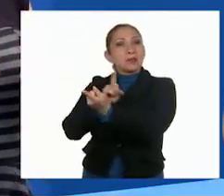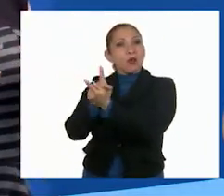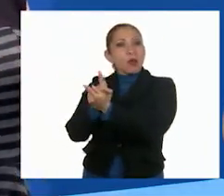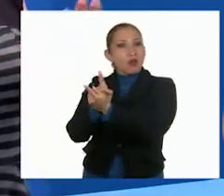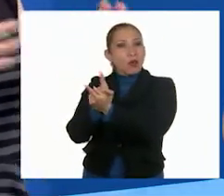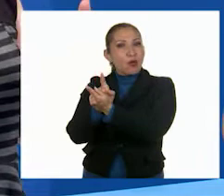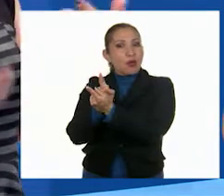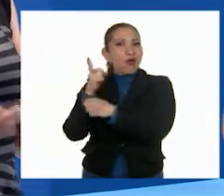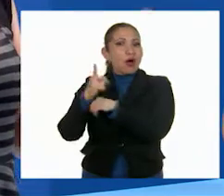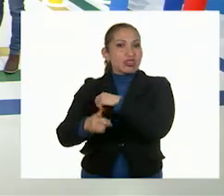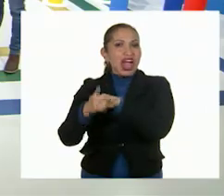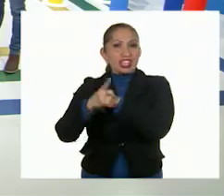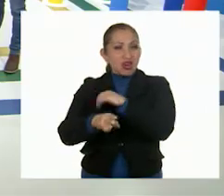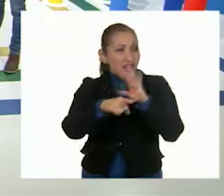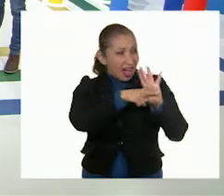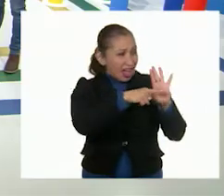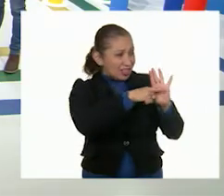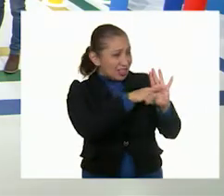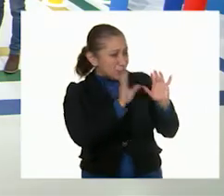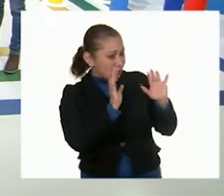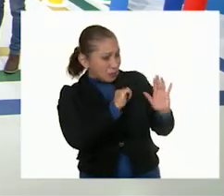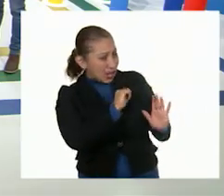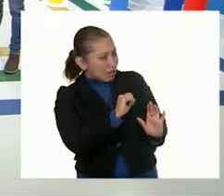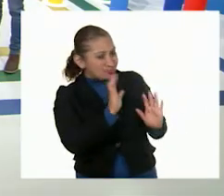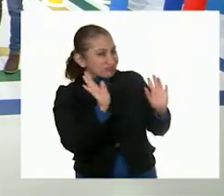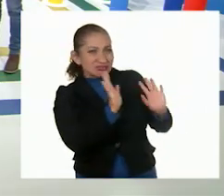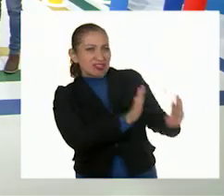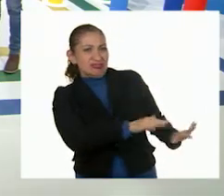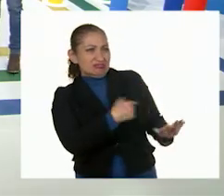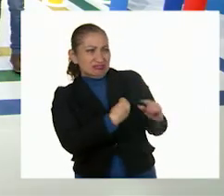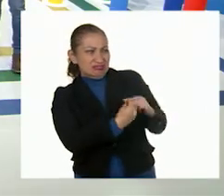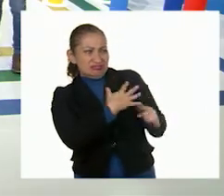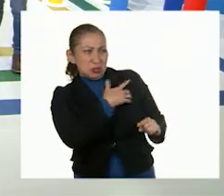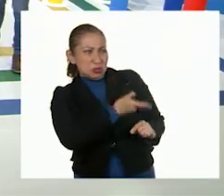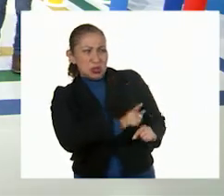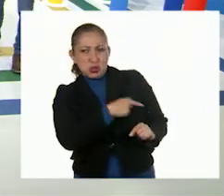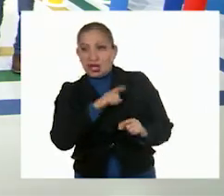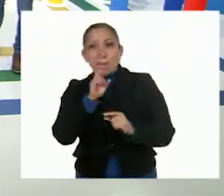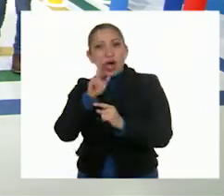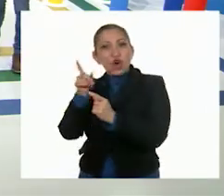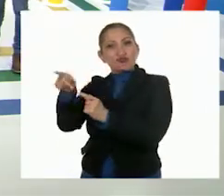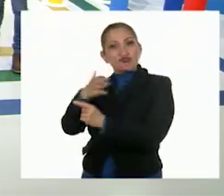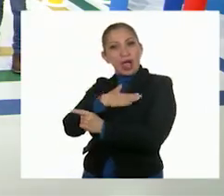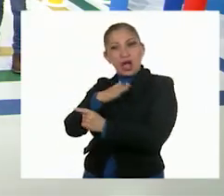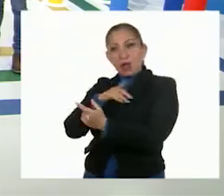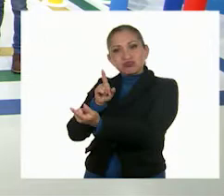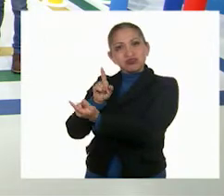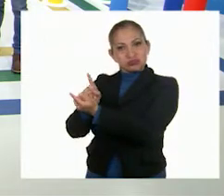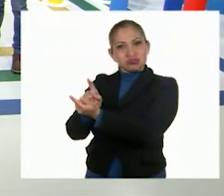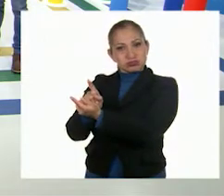son negativas mala también, y mala, ¿no?, influencia para nosotros. Claro. Claro. Me gusta mucho ese refrán también. Muy me gusta, bien. Me gustó.